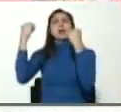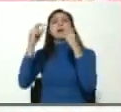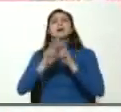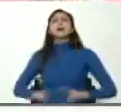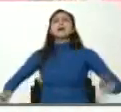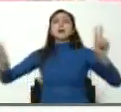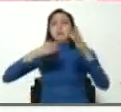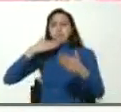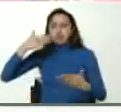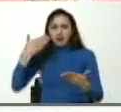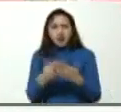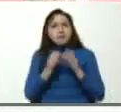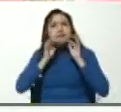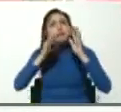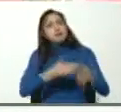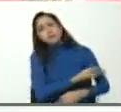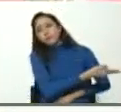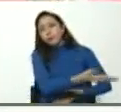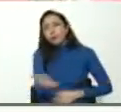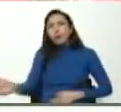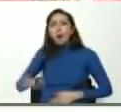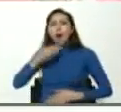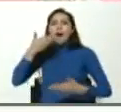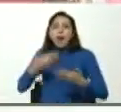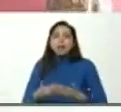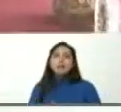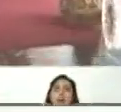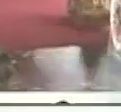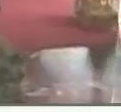que dios los bendiga a todos gracias